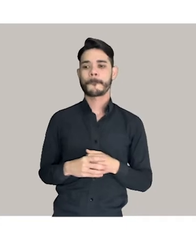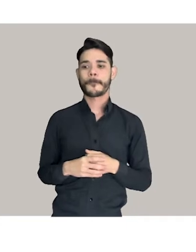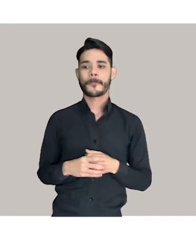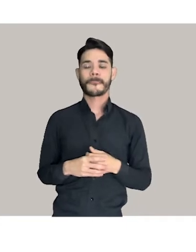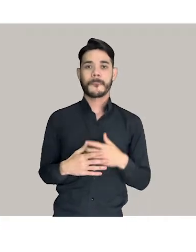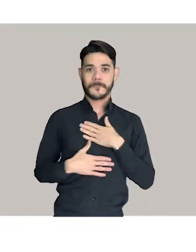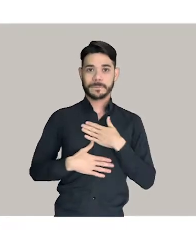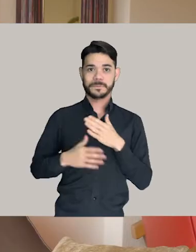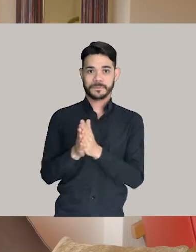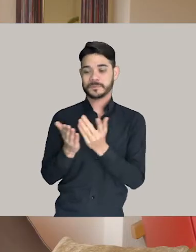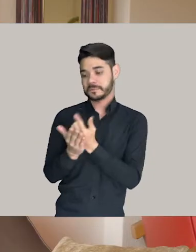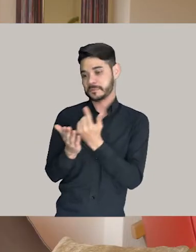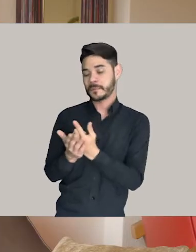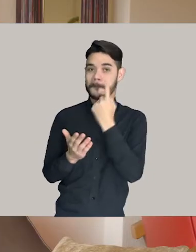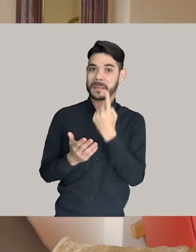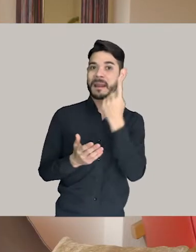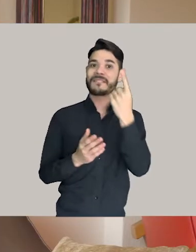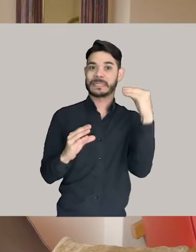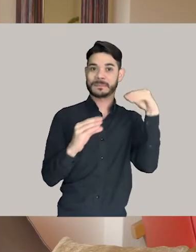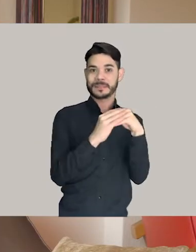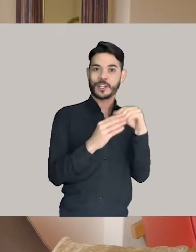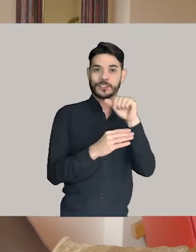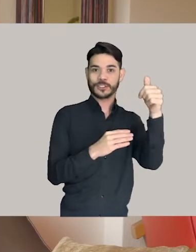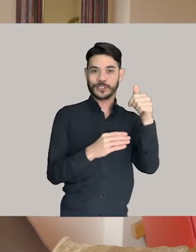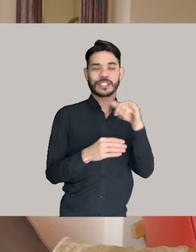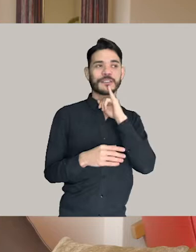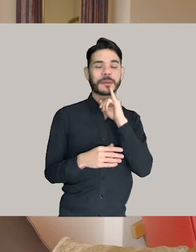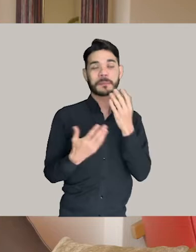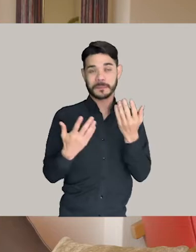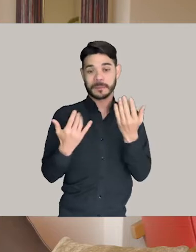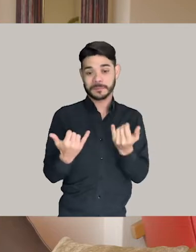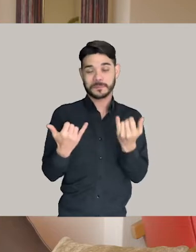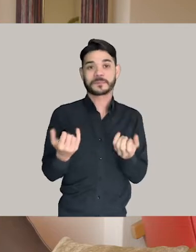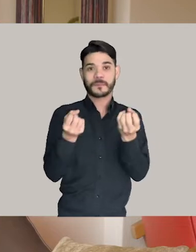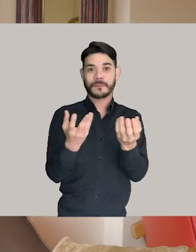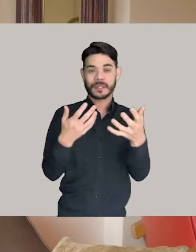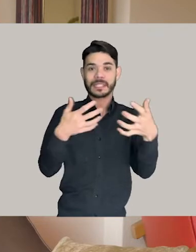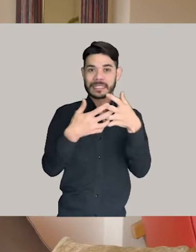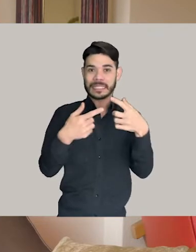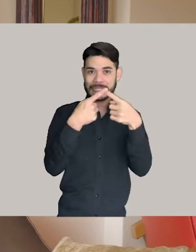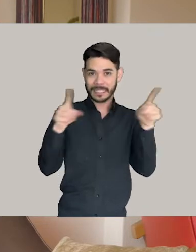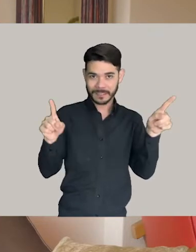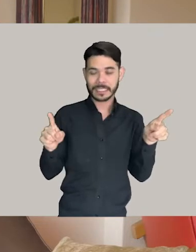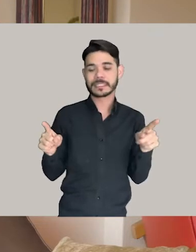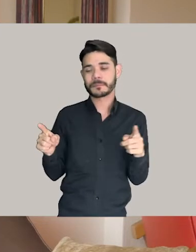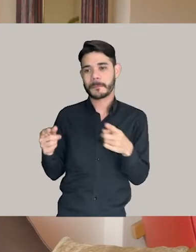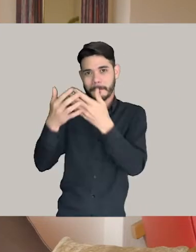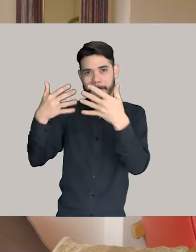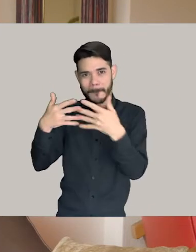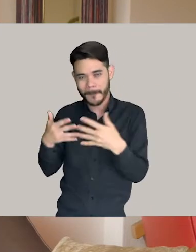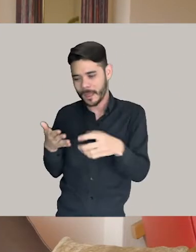de uno de mis libros, para hacerlo en un sistema distinto, digamos, a un material que